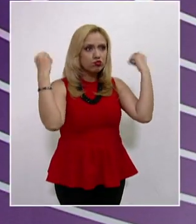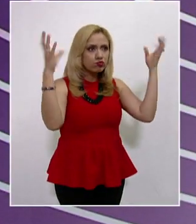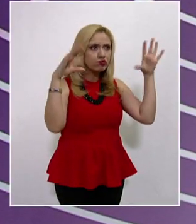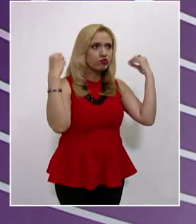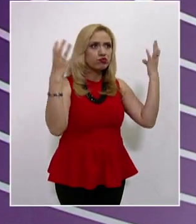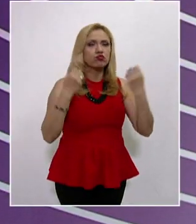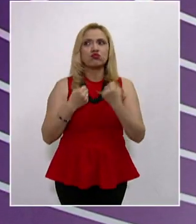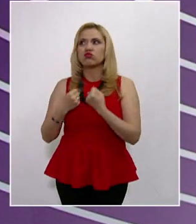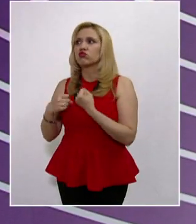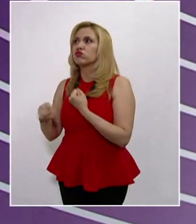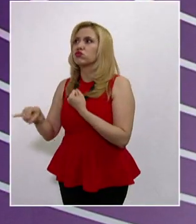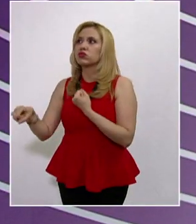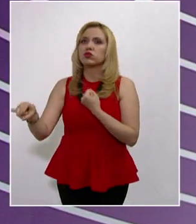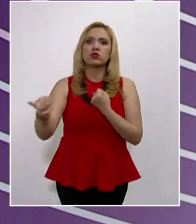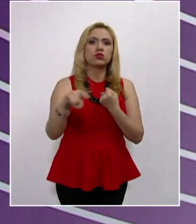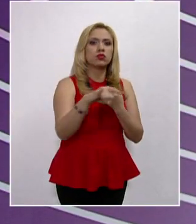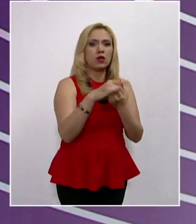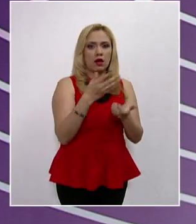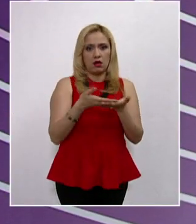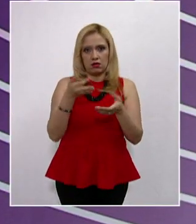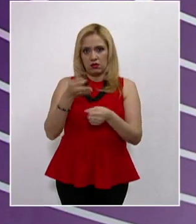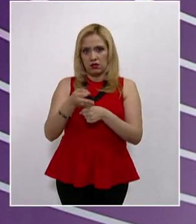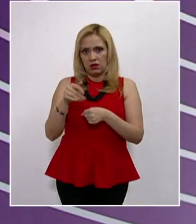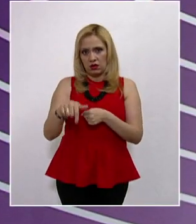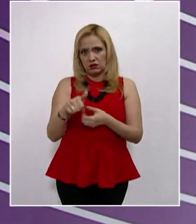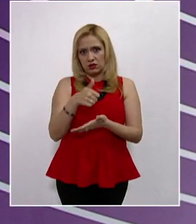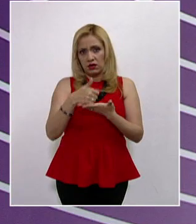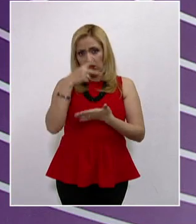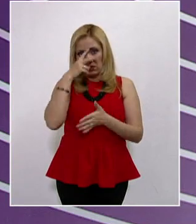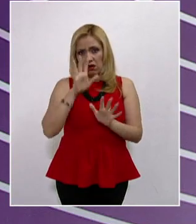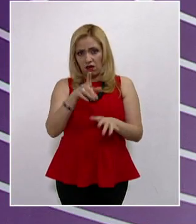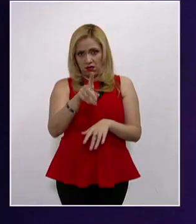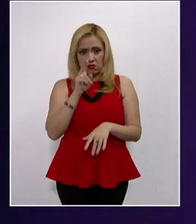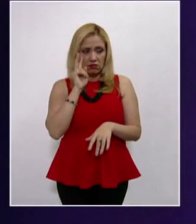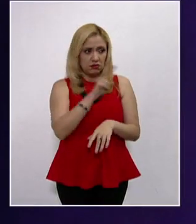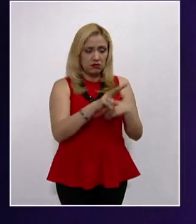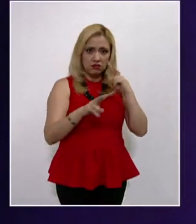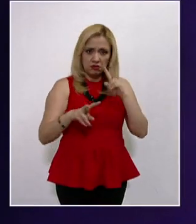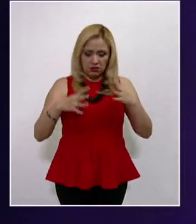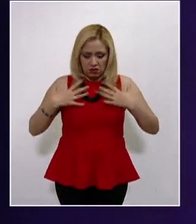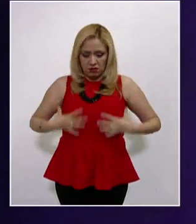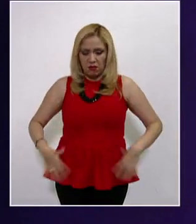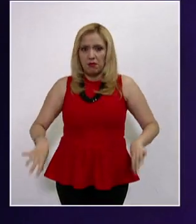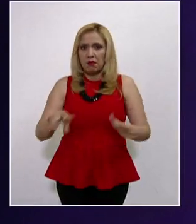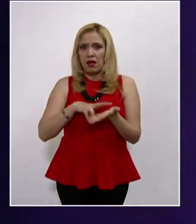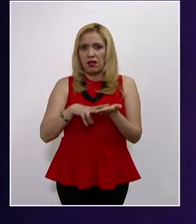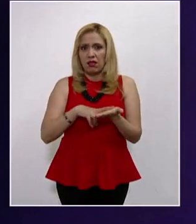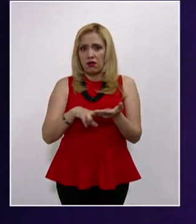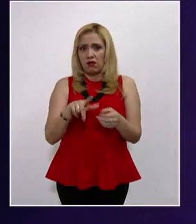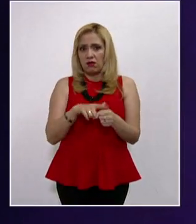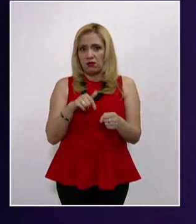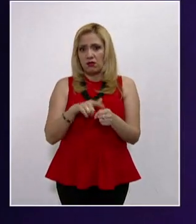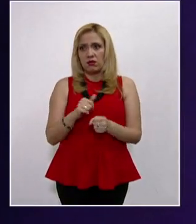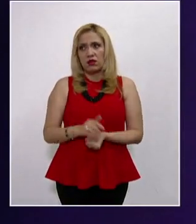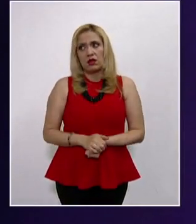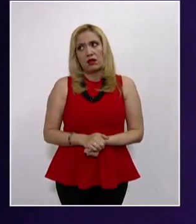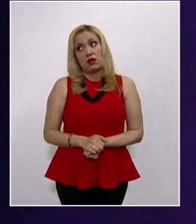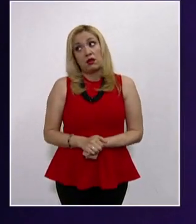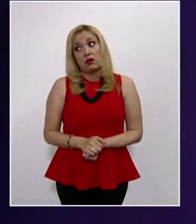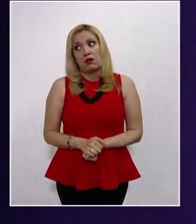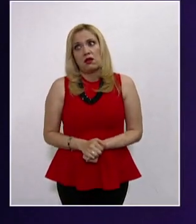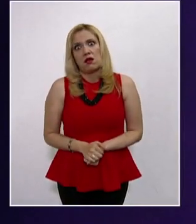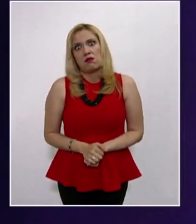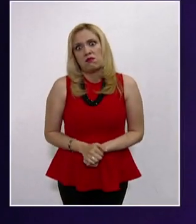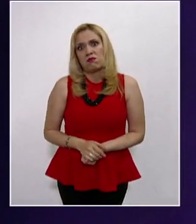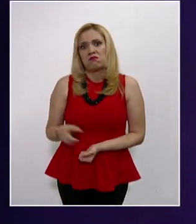ya está patrullando en la misma Ciudad de México, ¿no? Entonces, pues claro que va a ser susceptible de llevar a